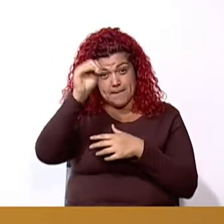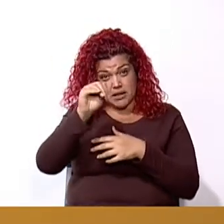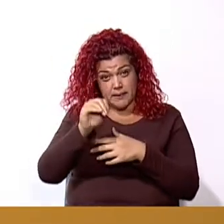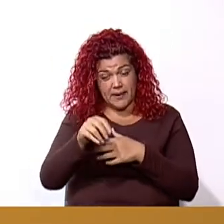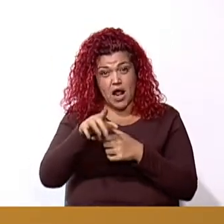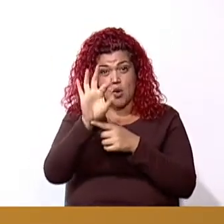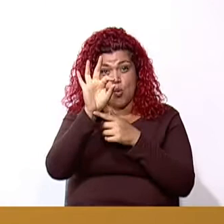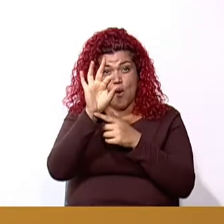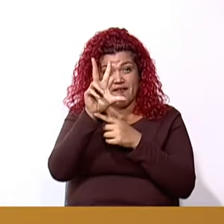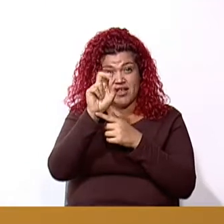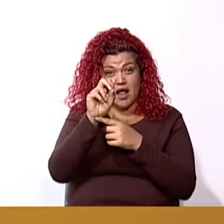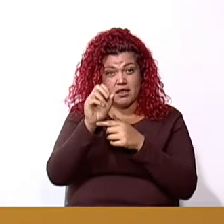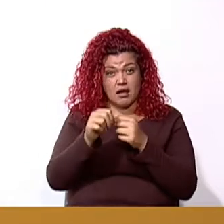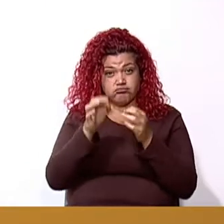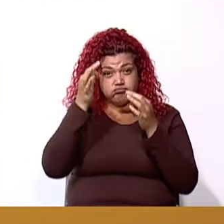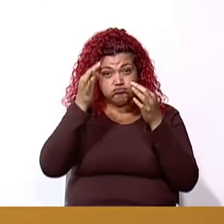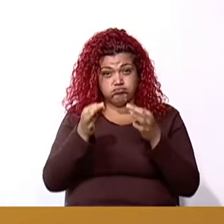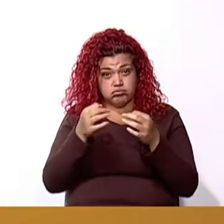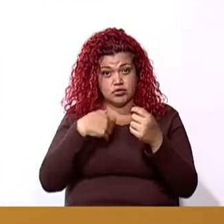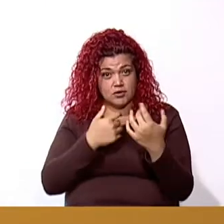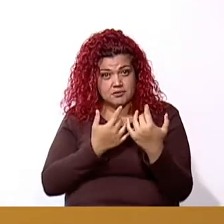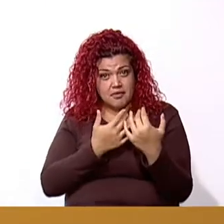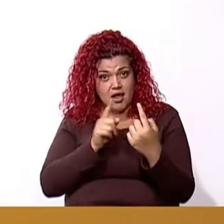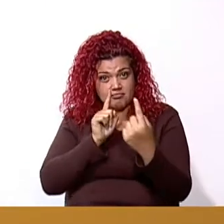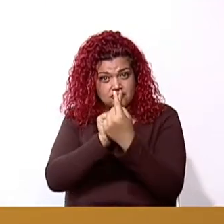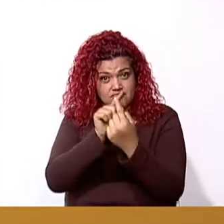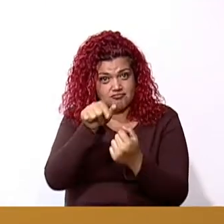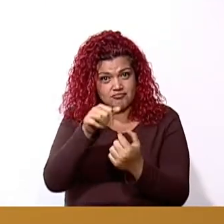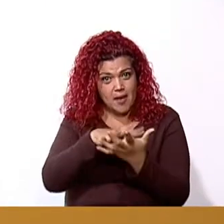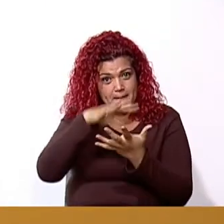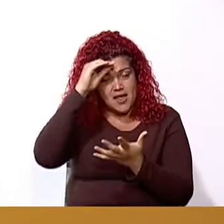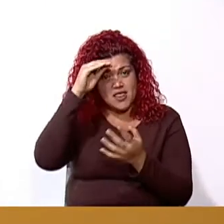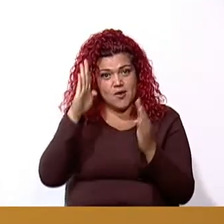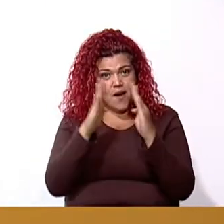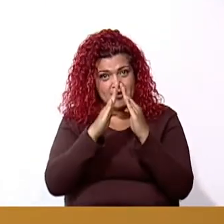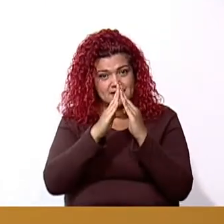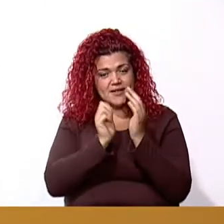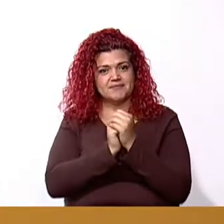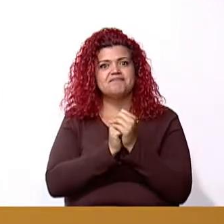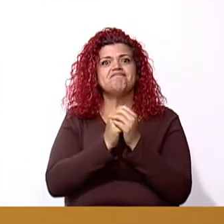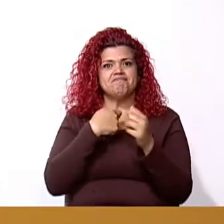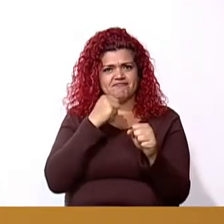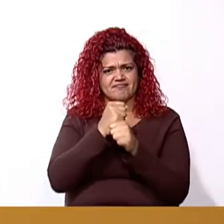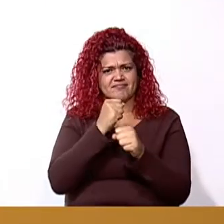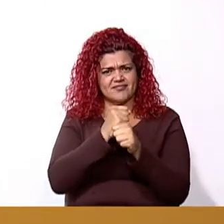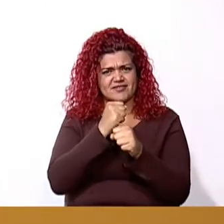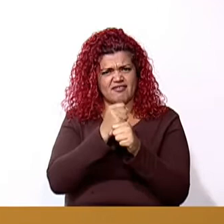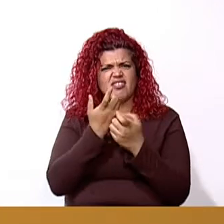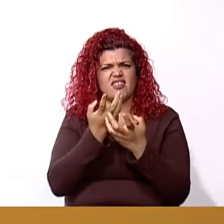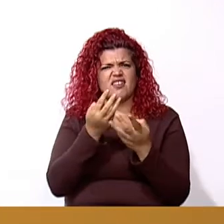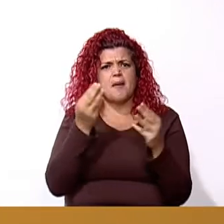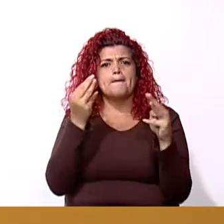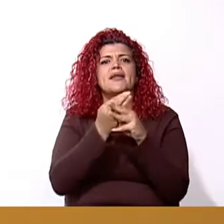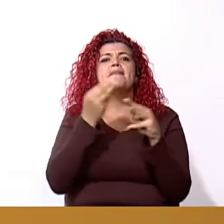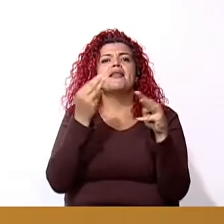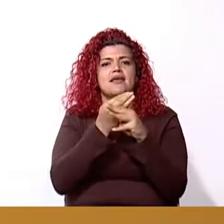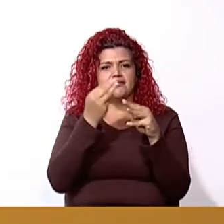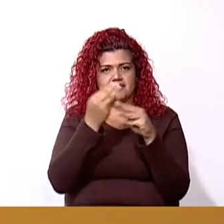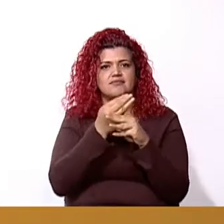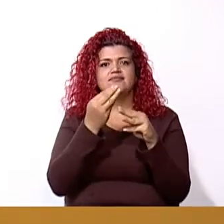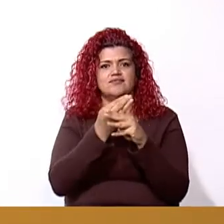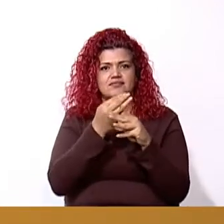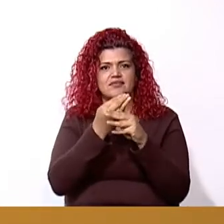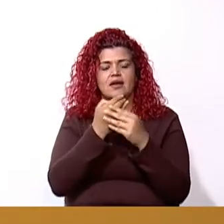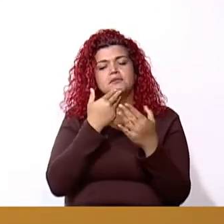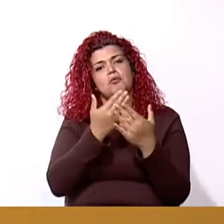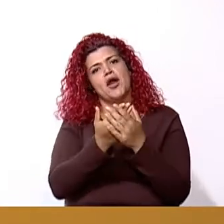las 9:30, los espero en este su programa Aprendo en Casa, trabajando la materia de matemáticas. Y